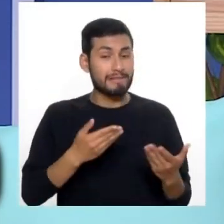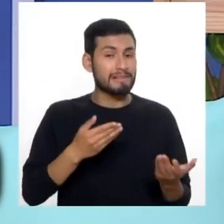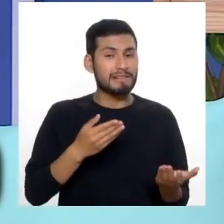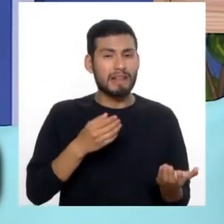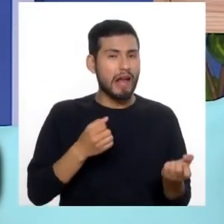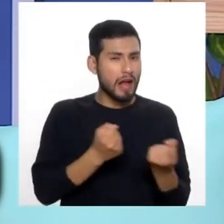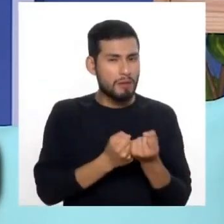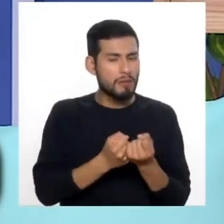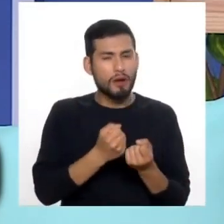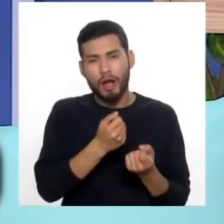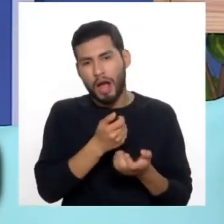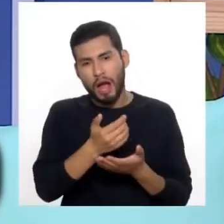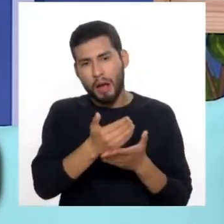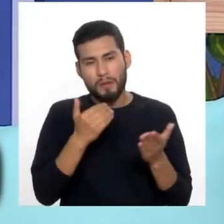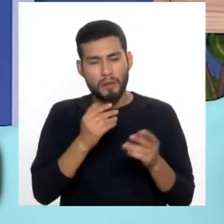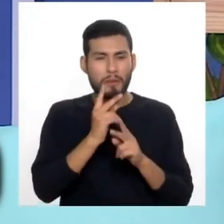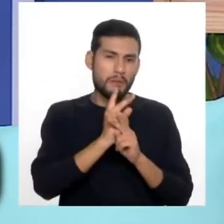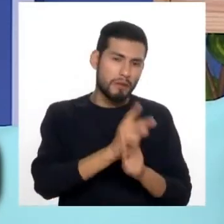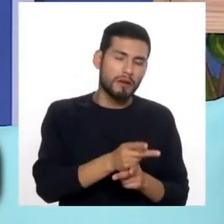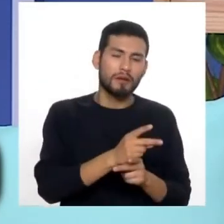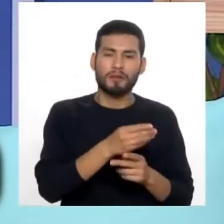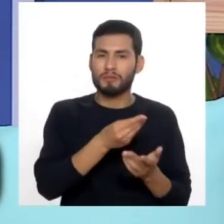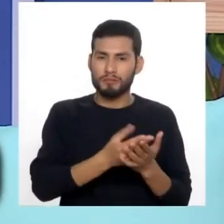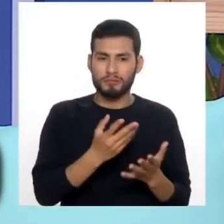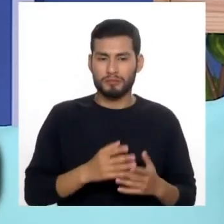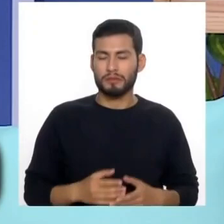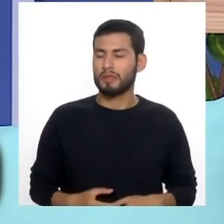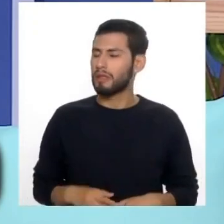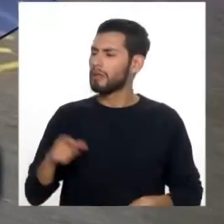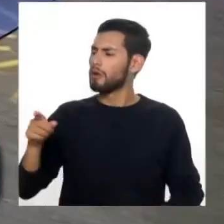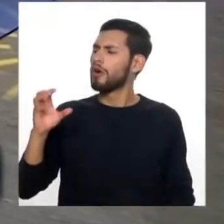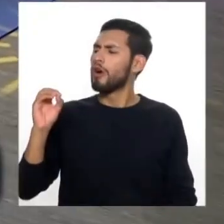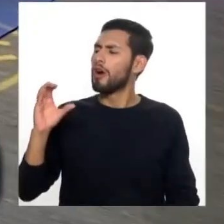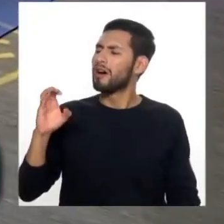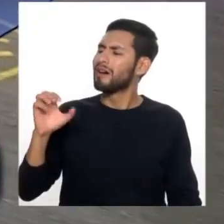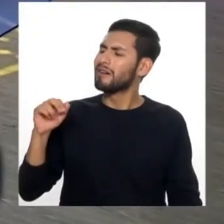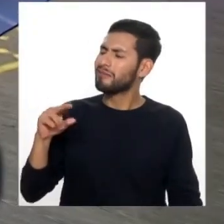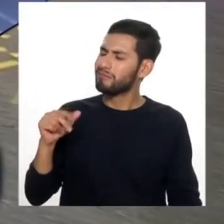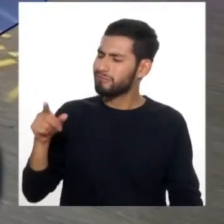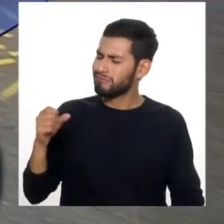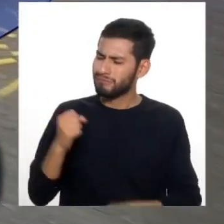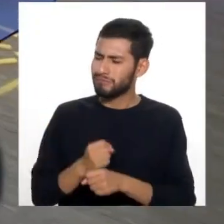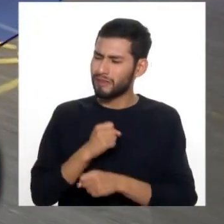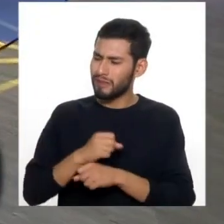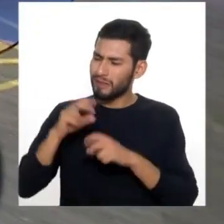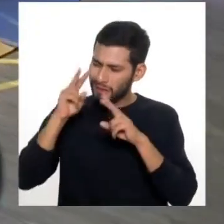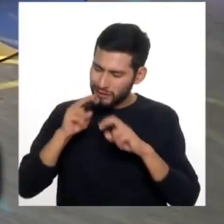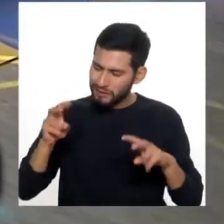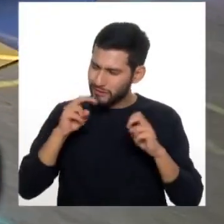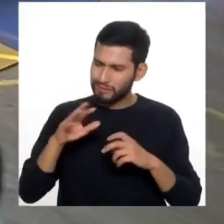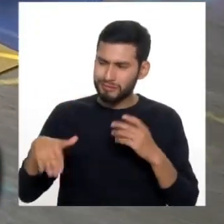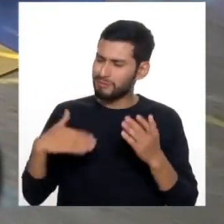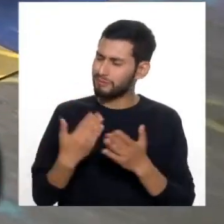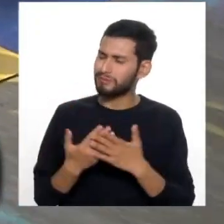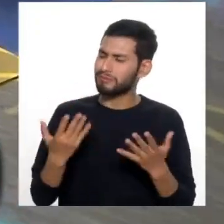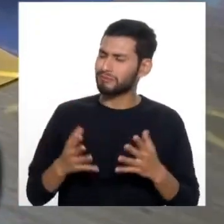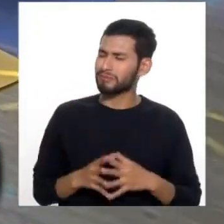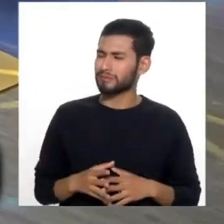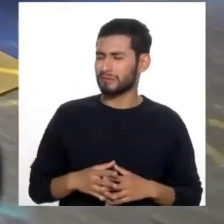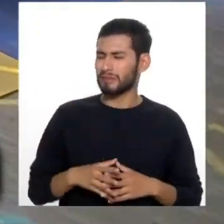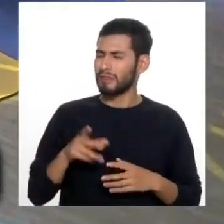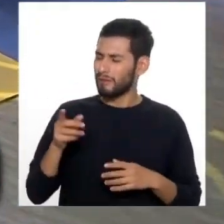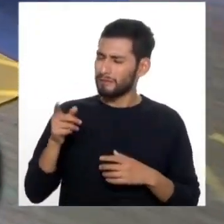no, adelantos, préstamos, créditos. Ahora, desde Oceana, ustedes con todo ese trabajo que hacen de investigación, de todos,